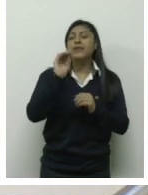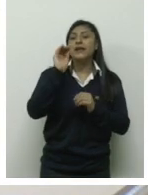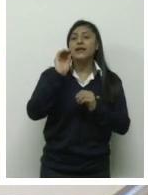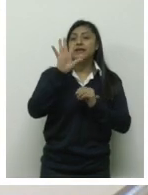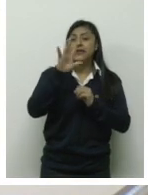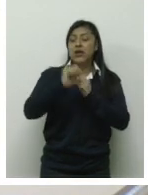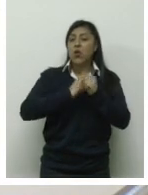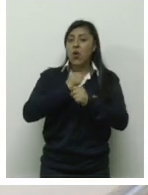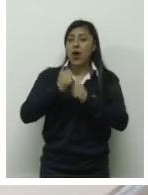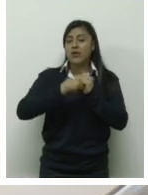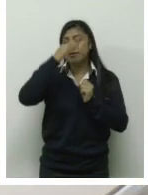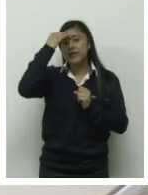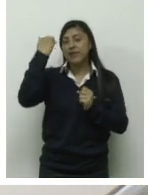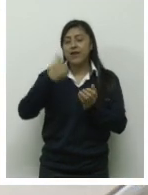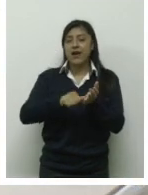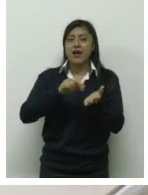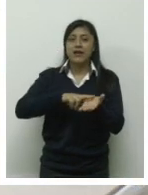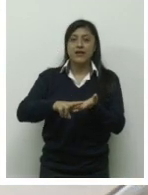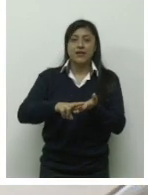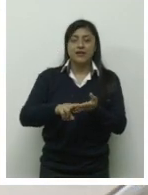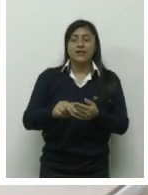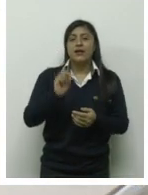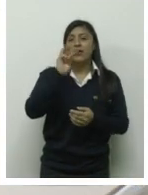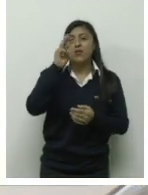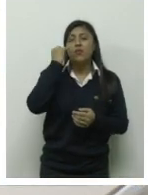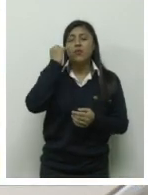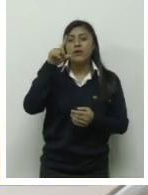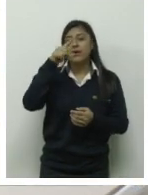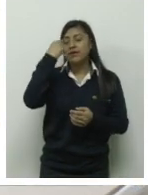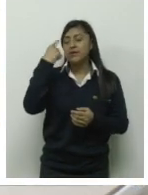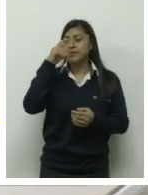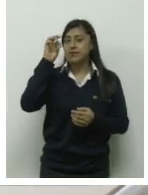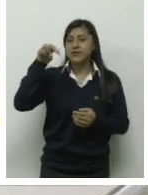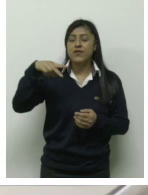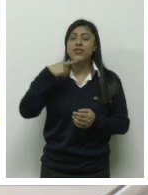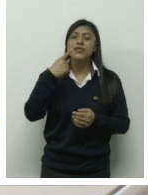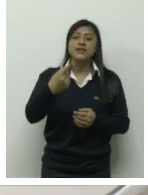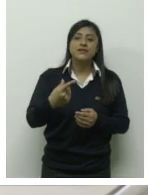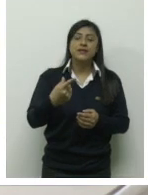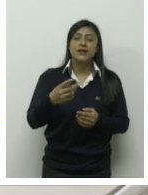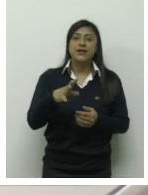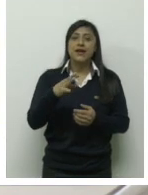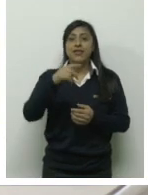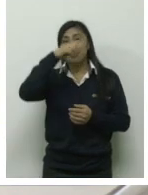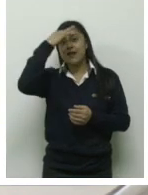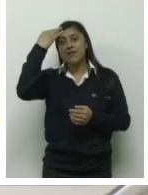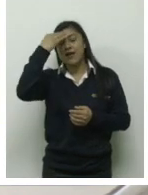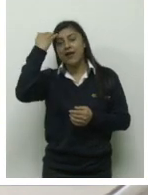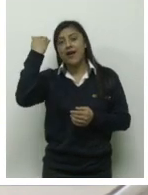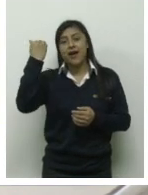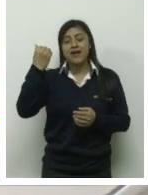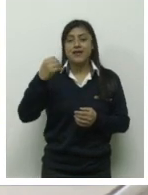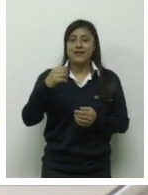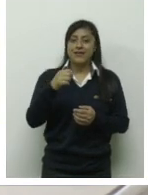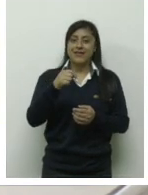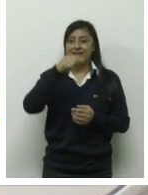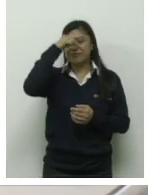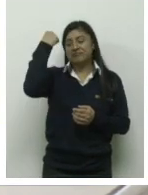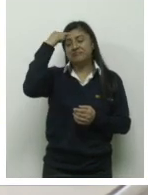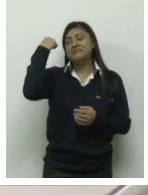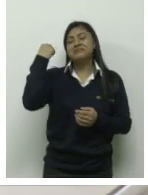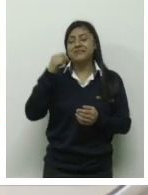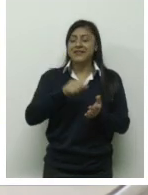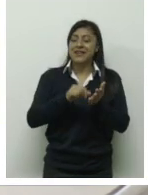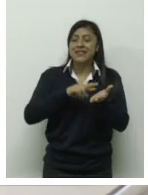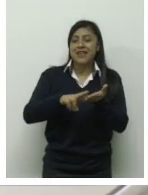5 años cumplo el 21 de octubre. Trabajar en RENAP a uno lo vuelve popular porque todo el mundo le pide asesoría, le consulta sobre